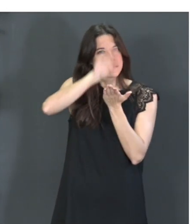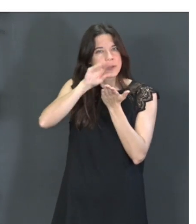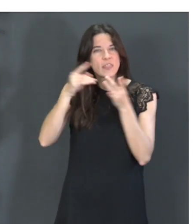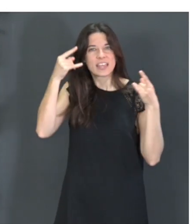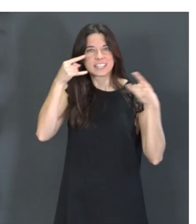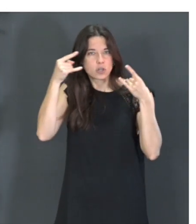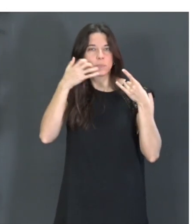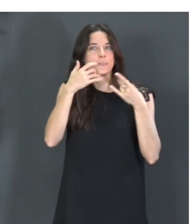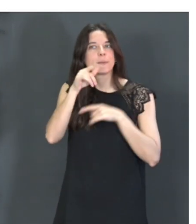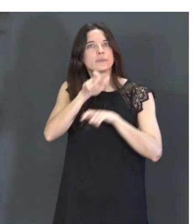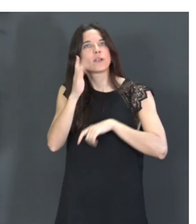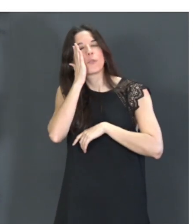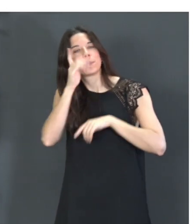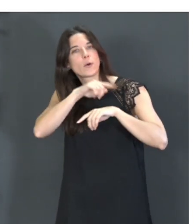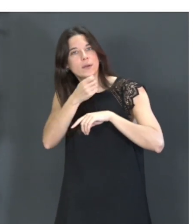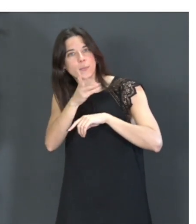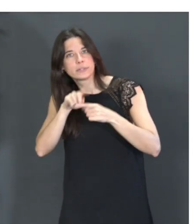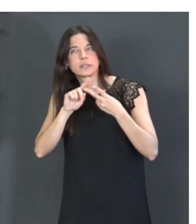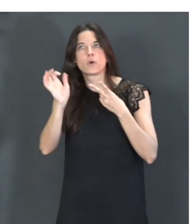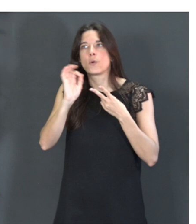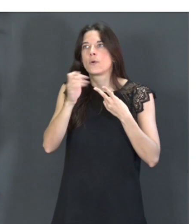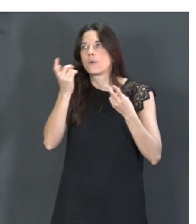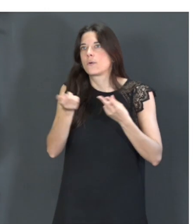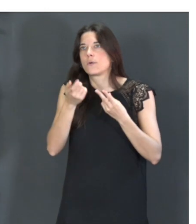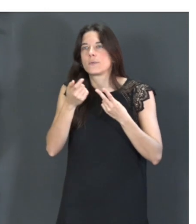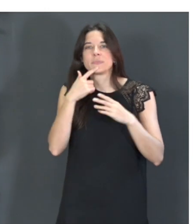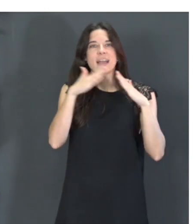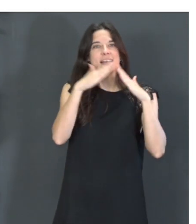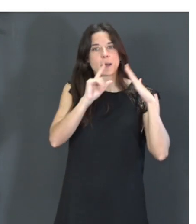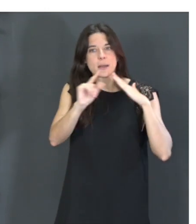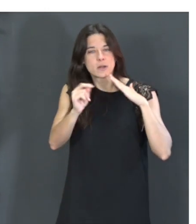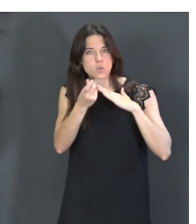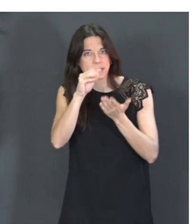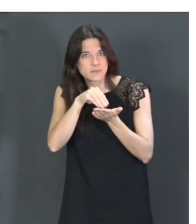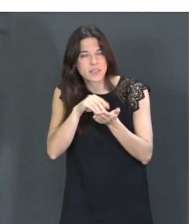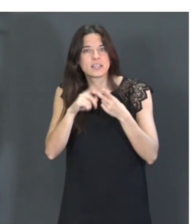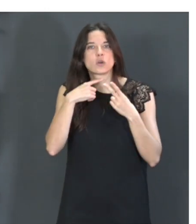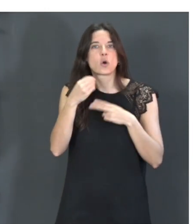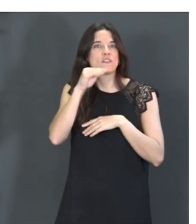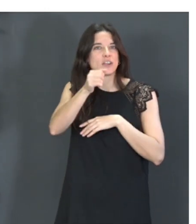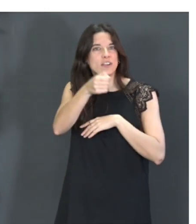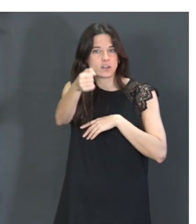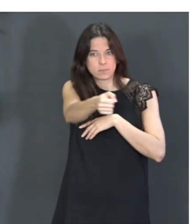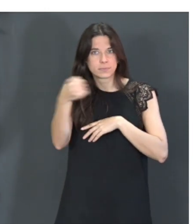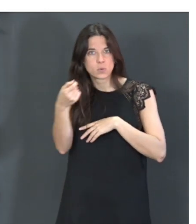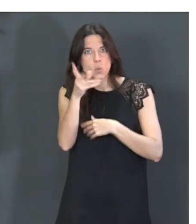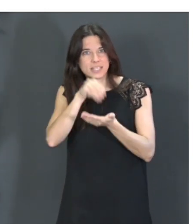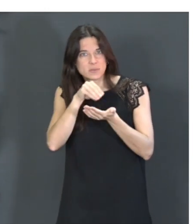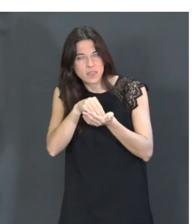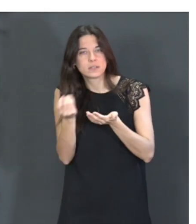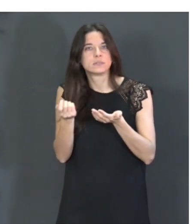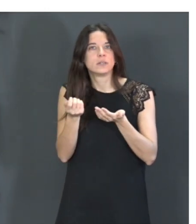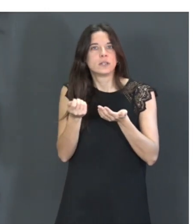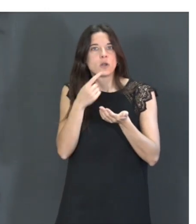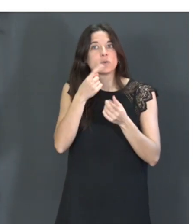de cuántas horas duerme la persona, cuántas veces sale del domicilio, cuántas veces abre el frigorífico. Gracias a la inteligencia artificial vamos a